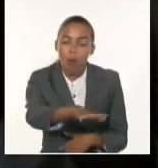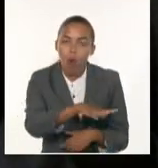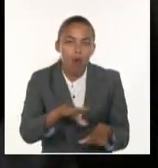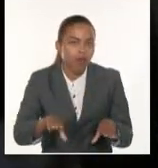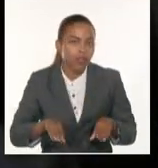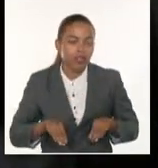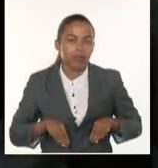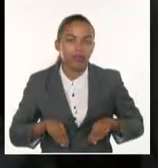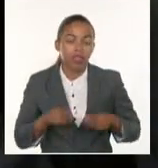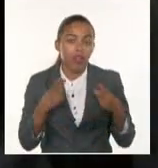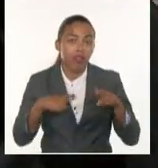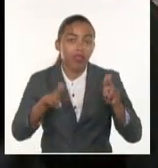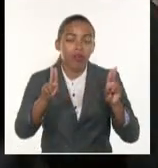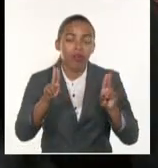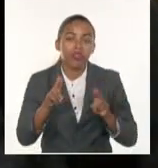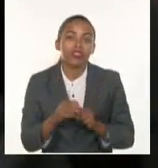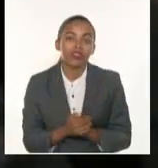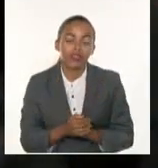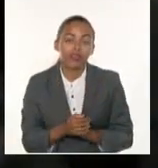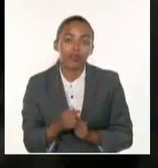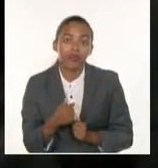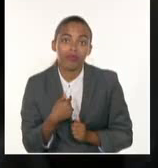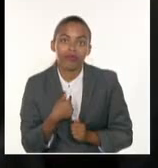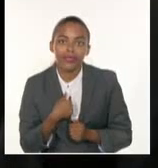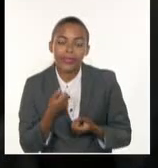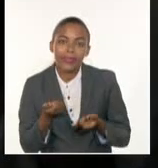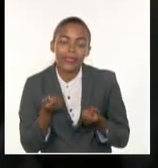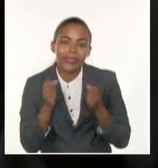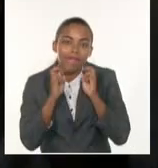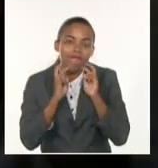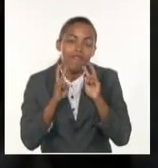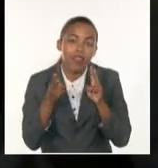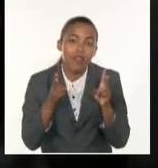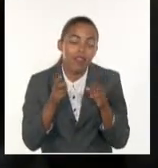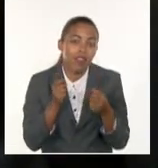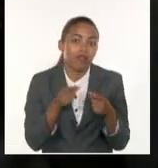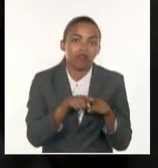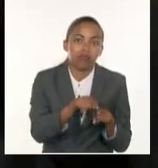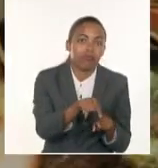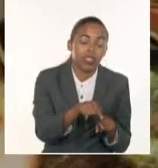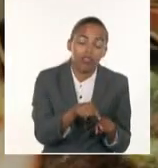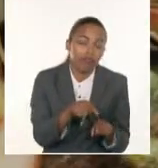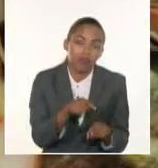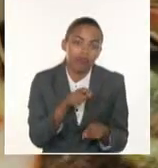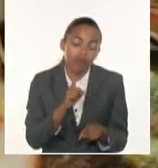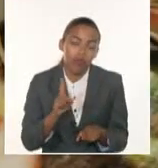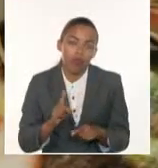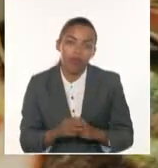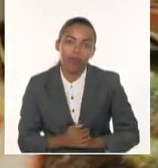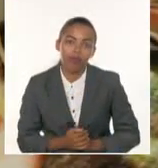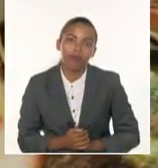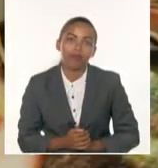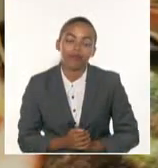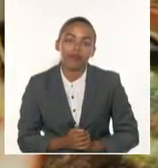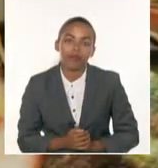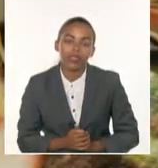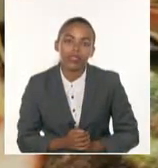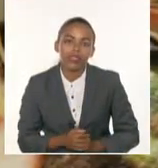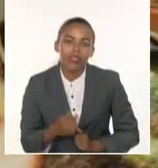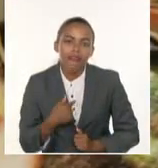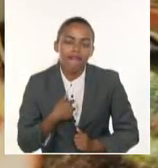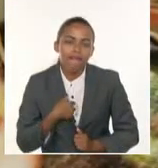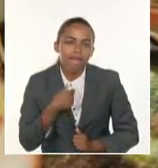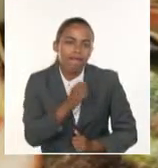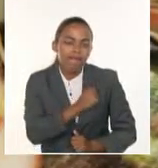amáramos tanto como lo queremos, aunque yo no haya vivido con él. Sin embargo, lo recuerdo porque fue alguien que marcó. El Chávez que me gustaría recordar fue ese